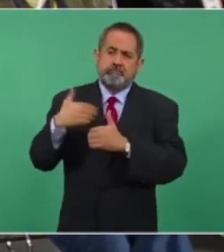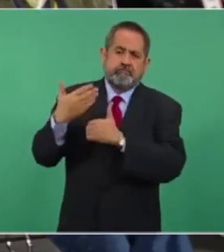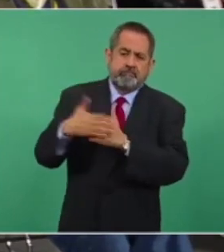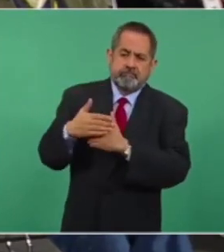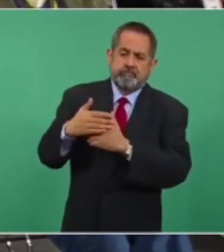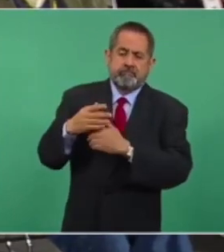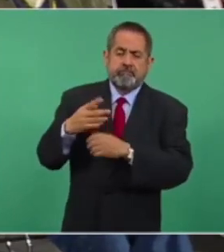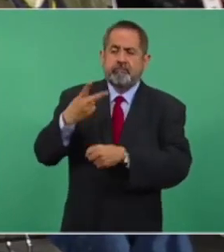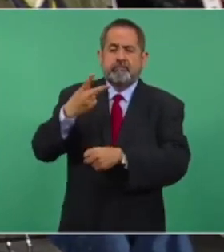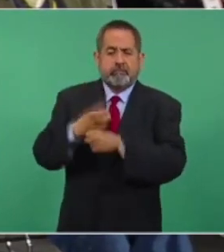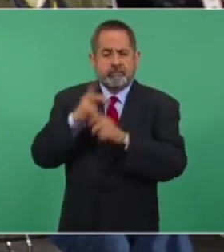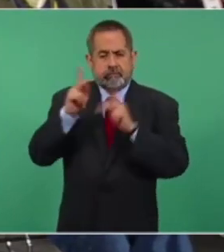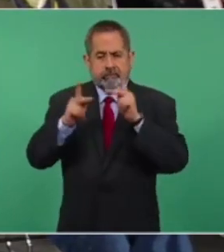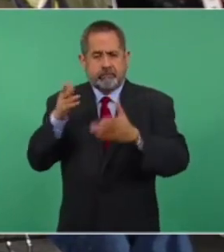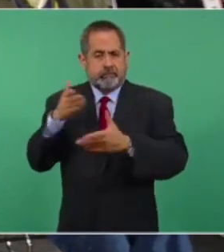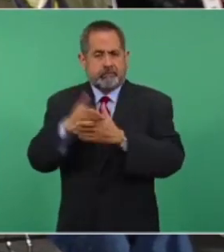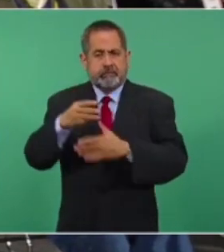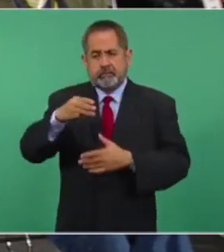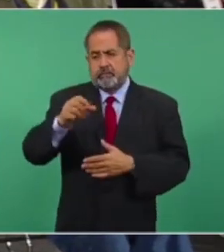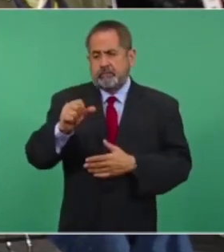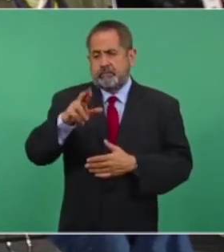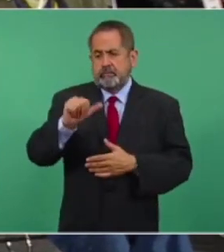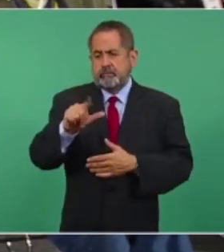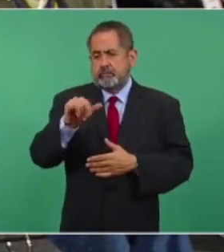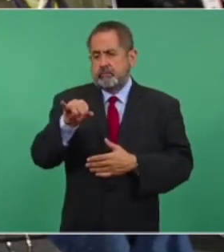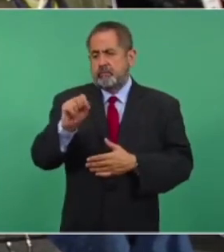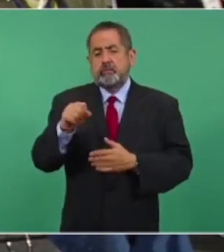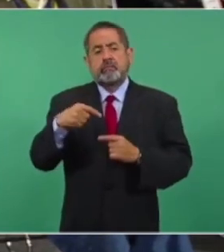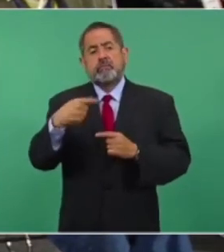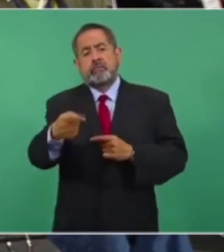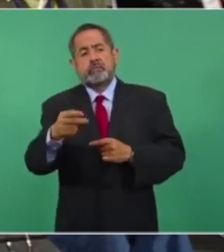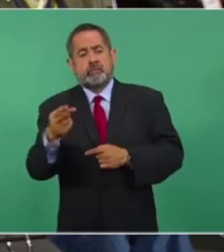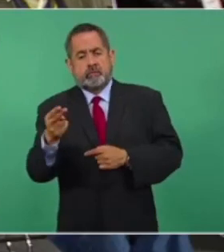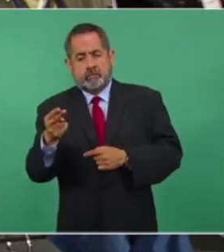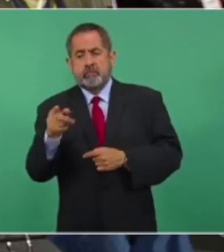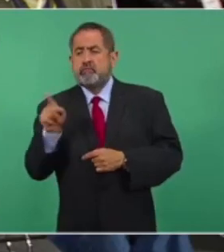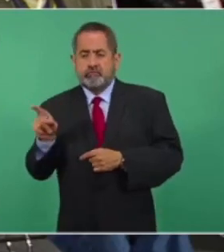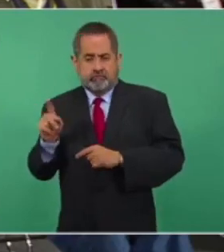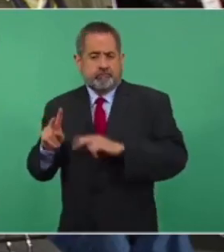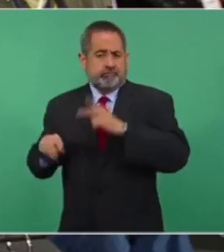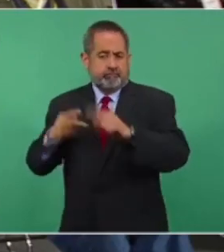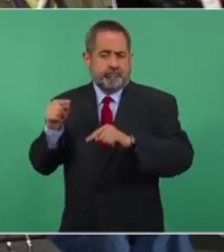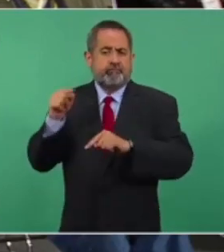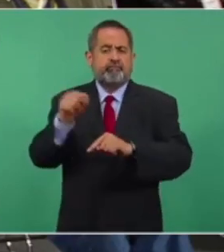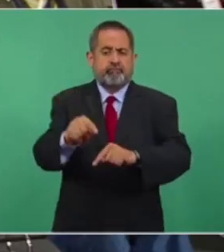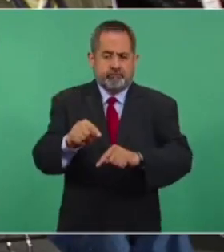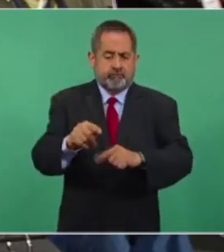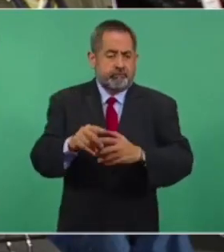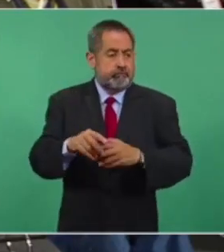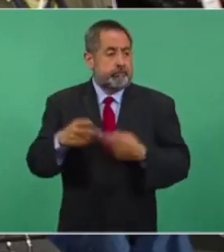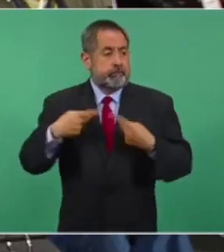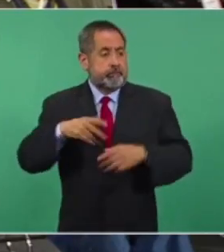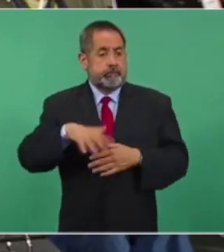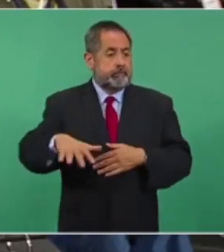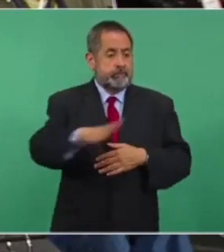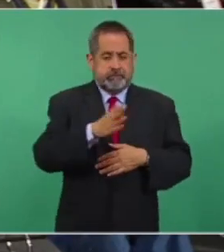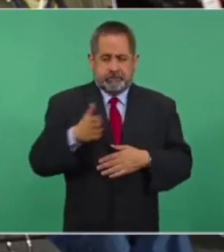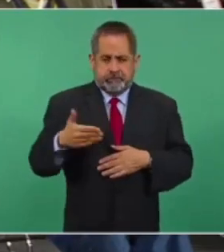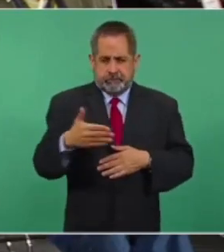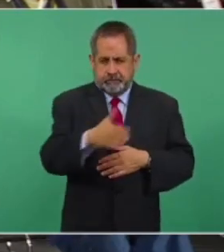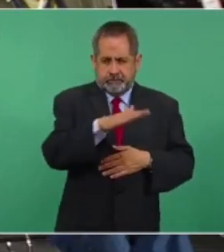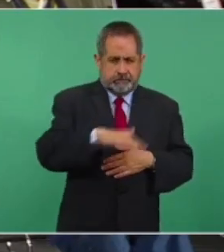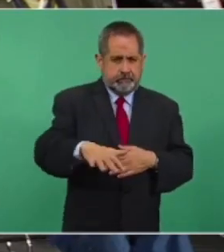la segunda, de María Luisa Albores en los primeros días de noviembre. Decirle que los pescadores de la lonja